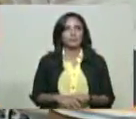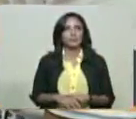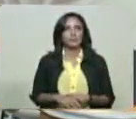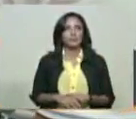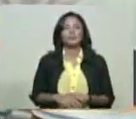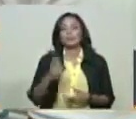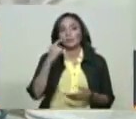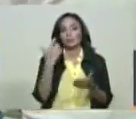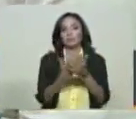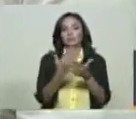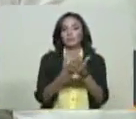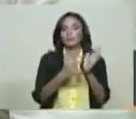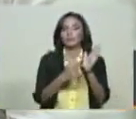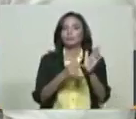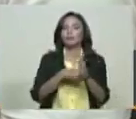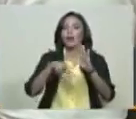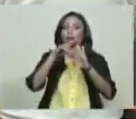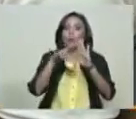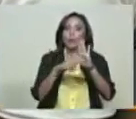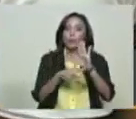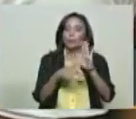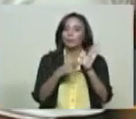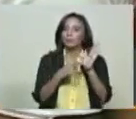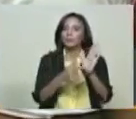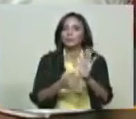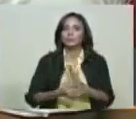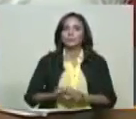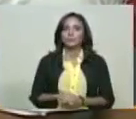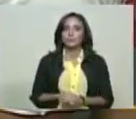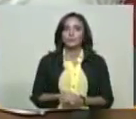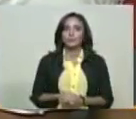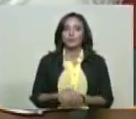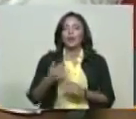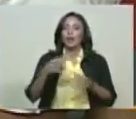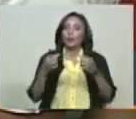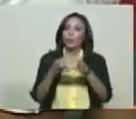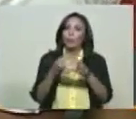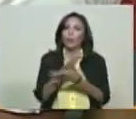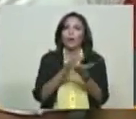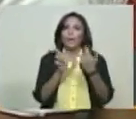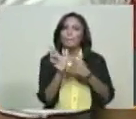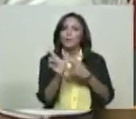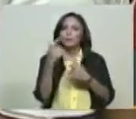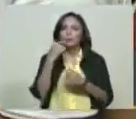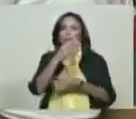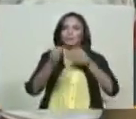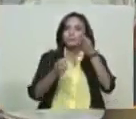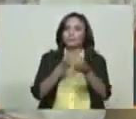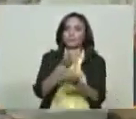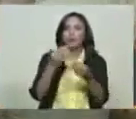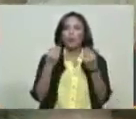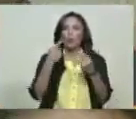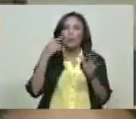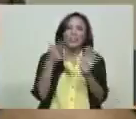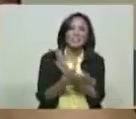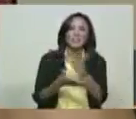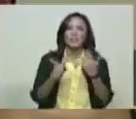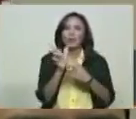aquí están los principios generales el partido se declara como